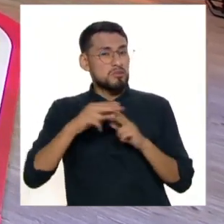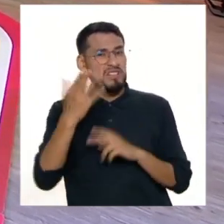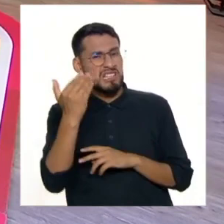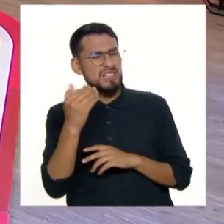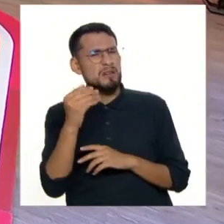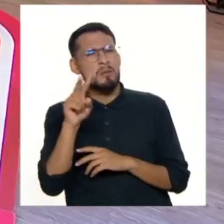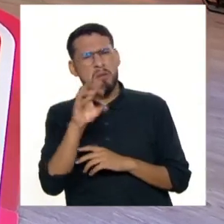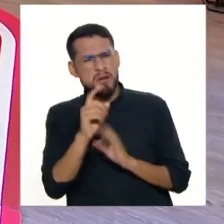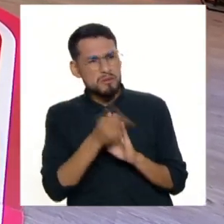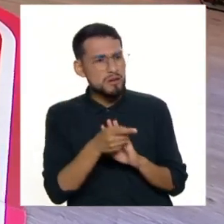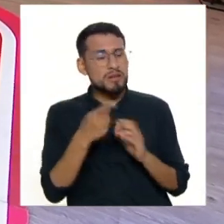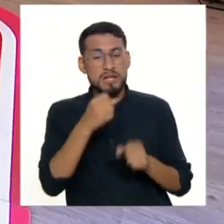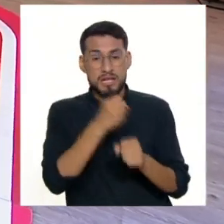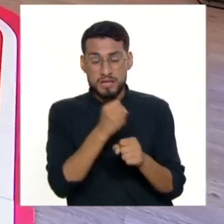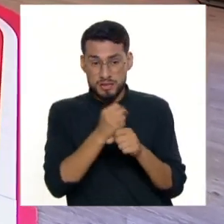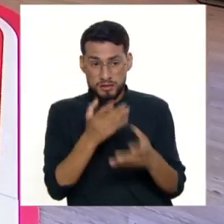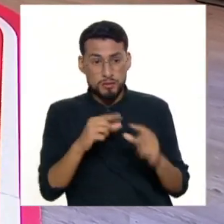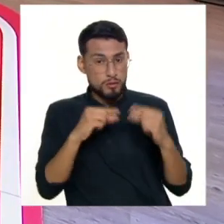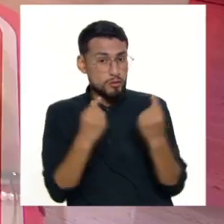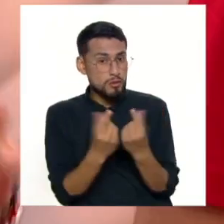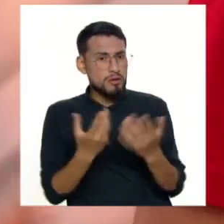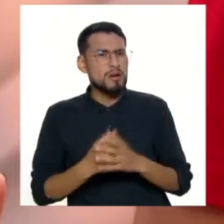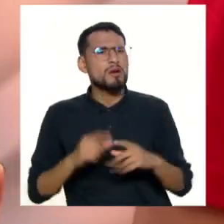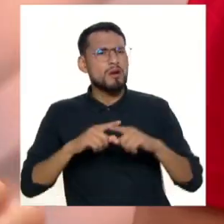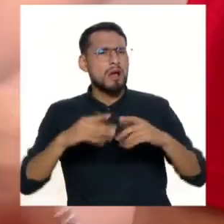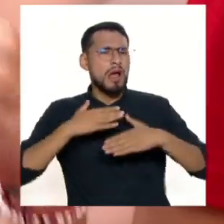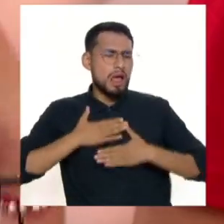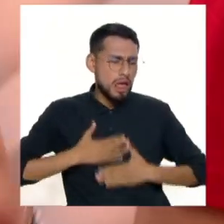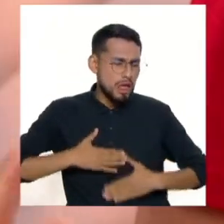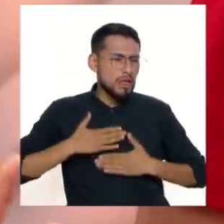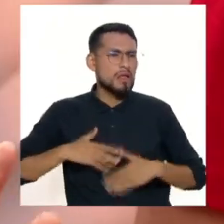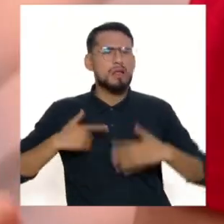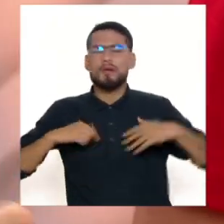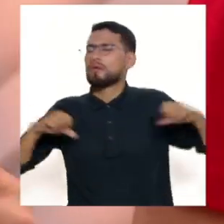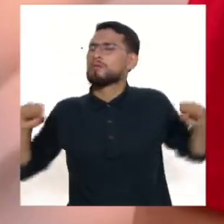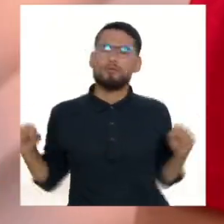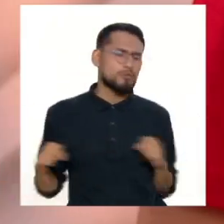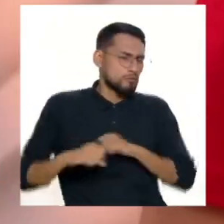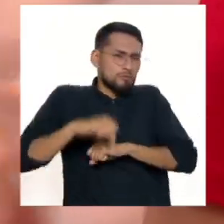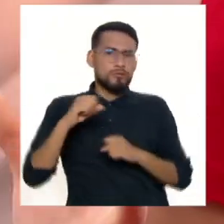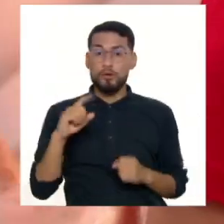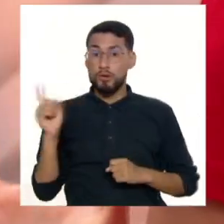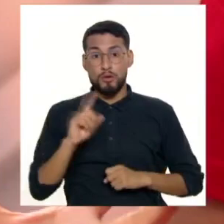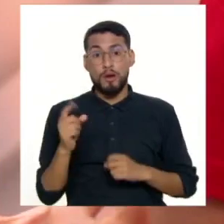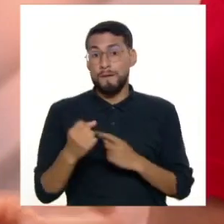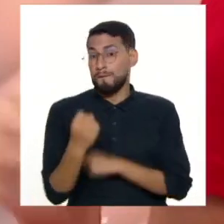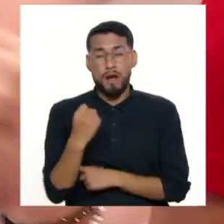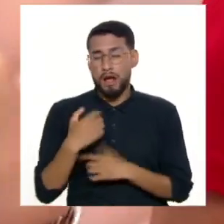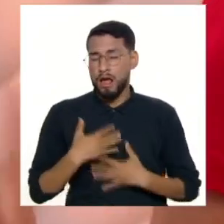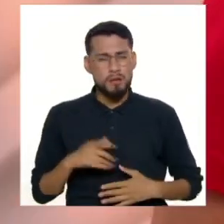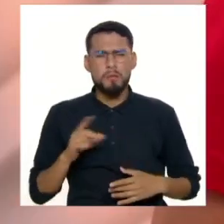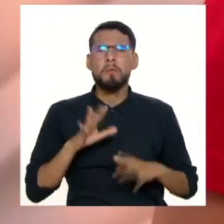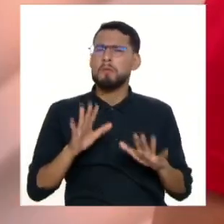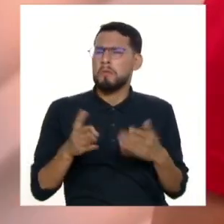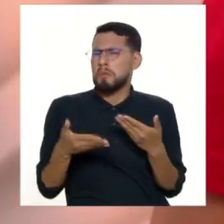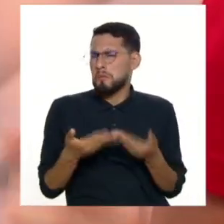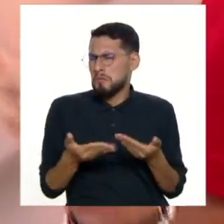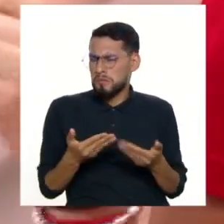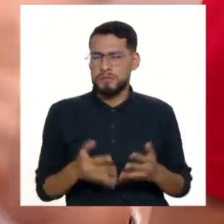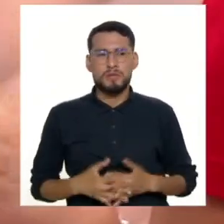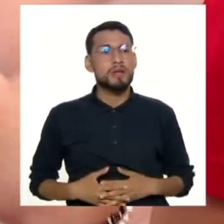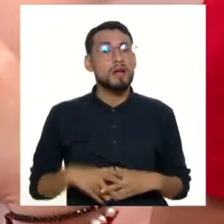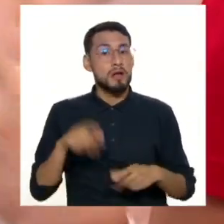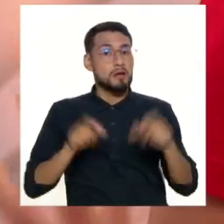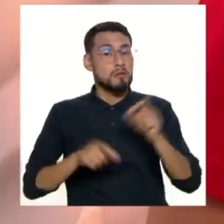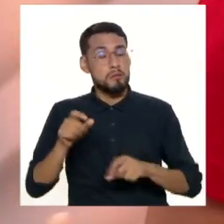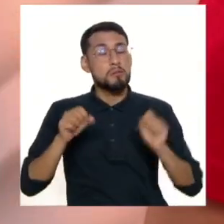20 minutos con el grupo de trabajo. Son ejercicios de relajación, de estiramiento, no son de alta intensidad, son bastante sencillos, que